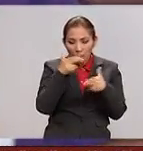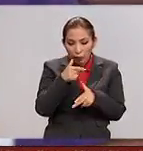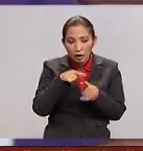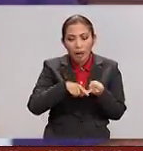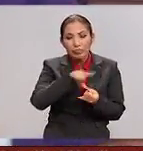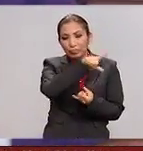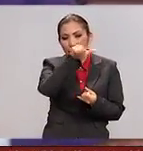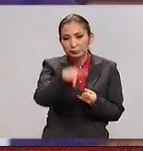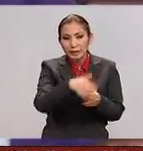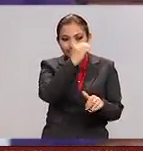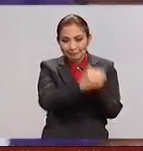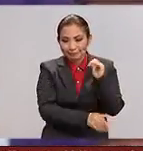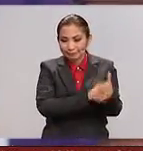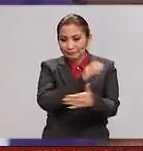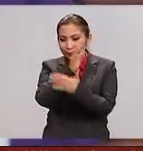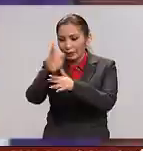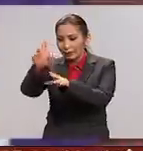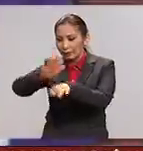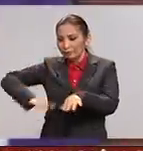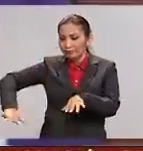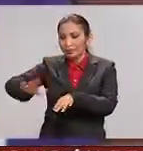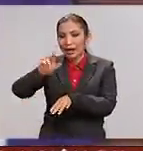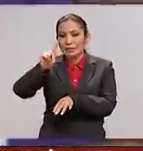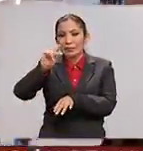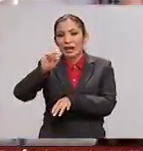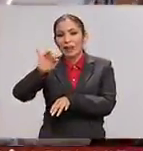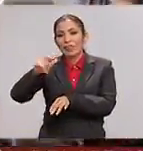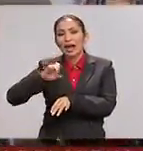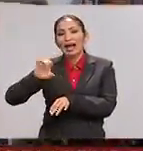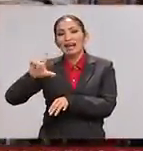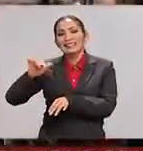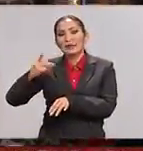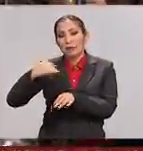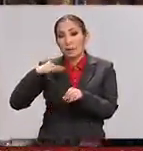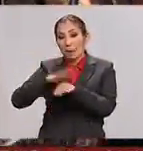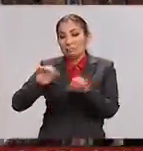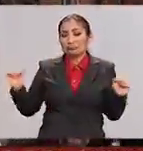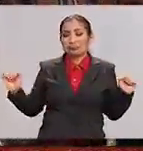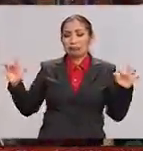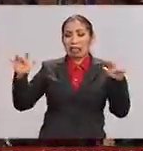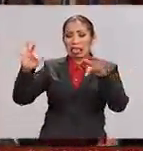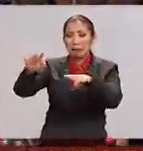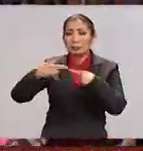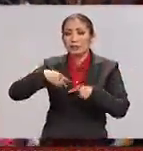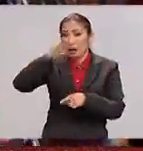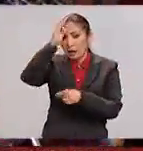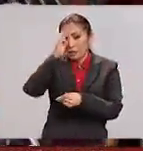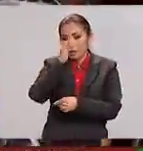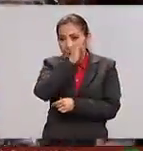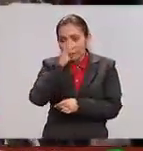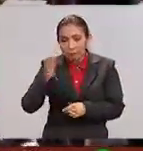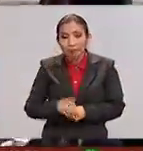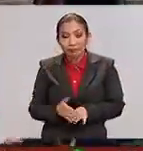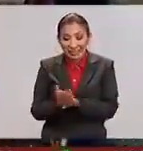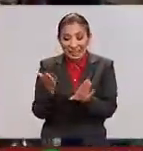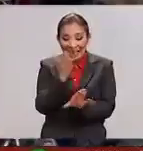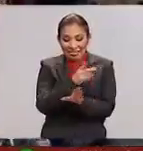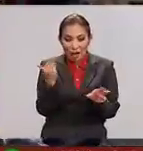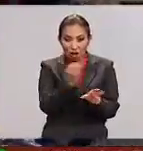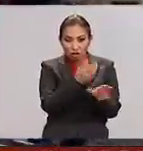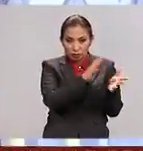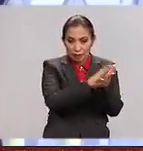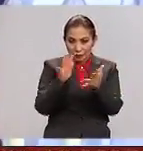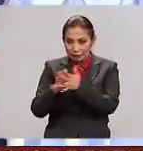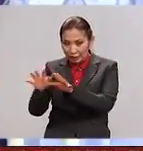y posteriormente en la explanada del Chamizal, donde es otra misa masiva, ¿verdad? Sí, antes, en el medio de los dos eventos,